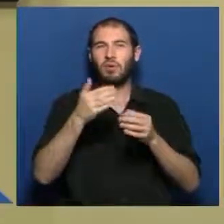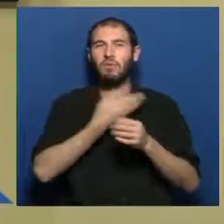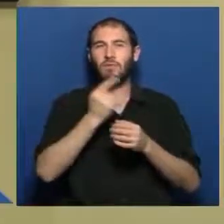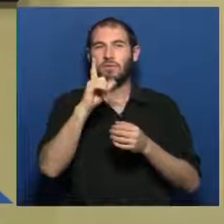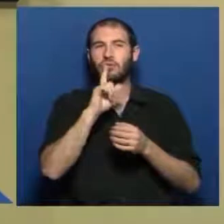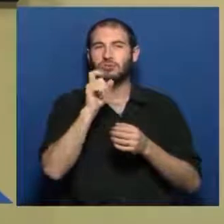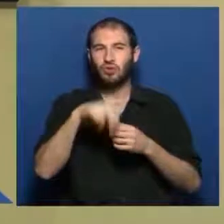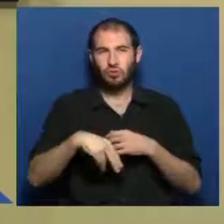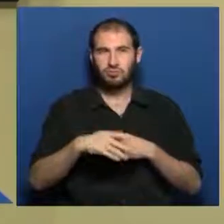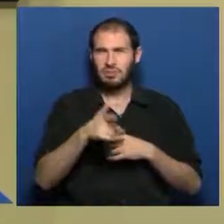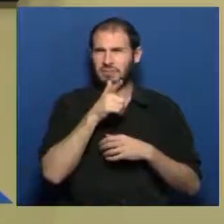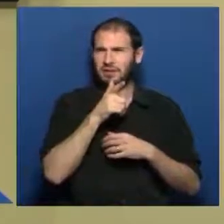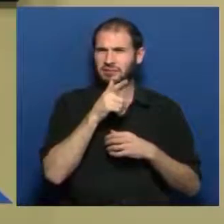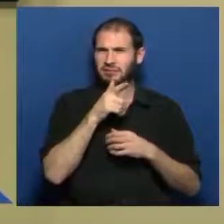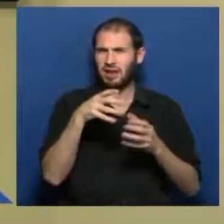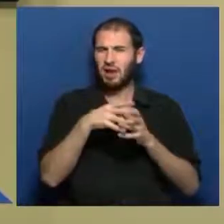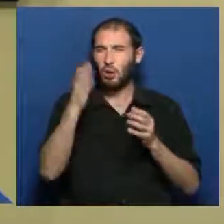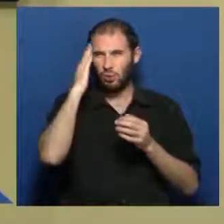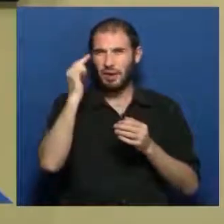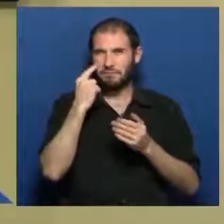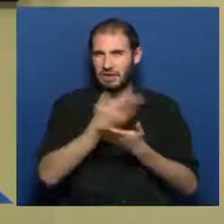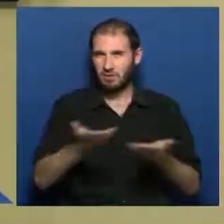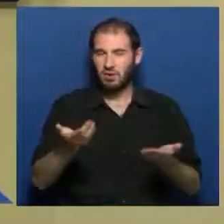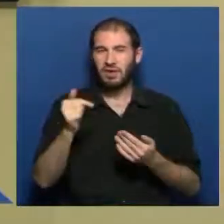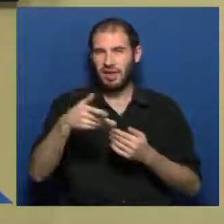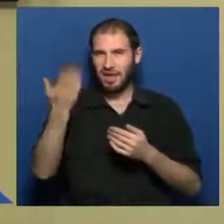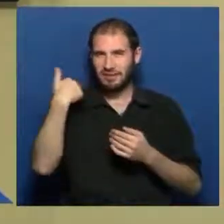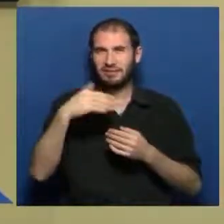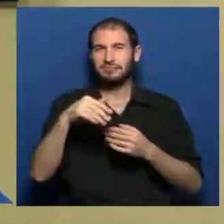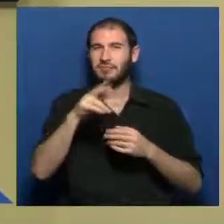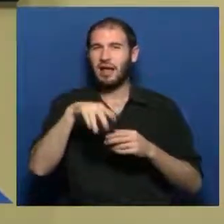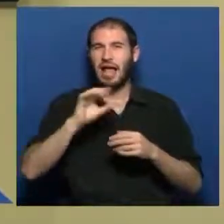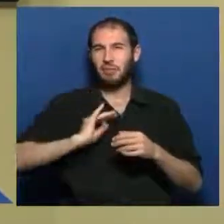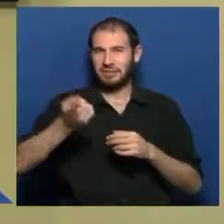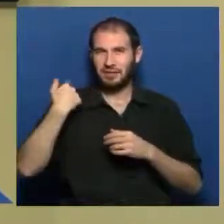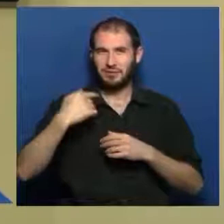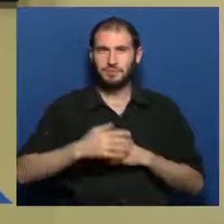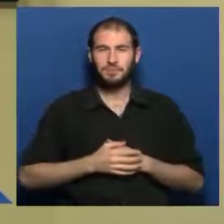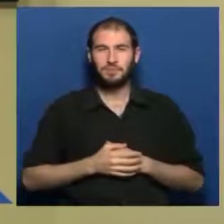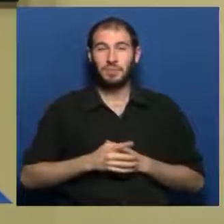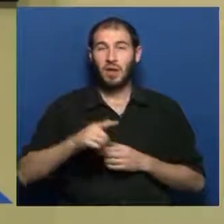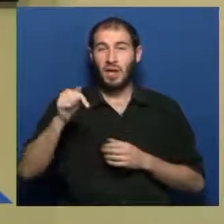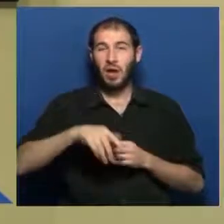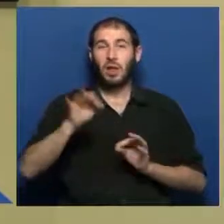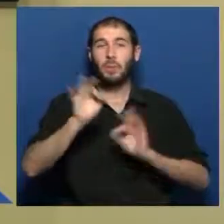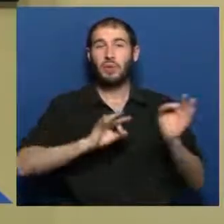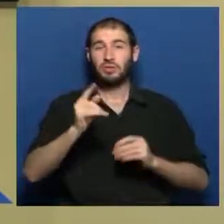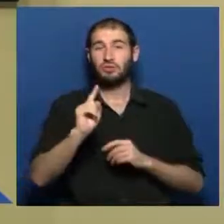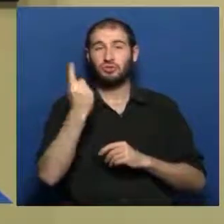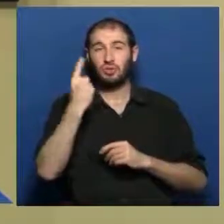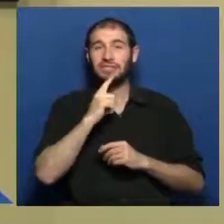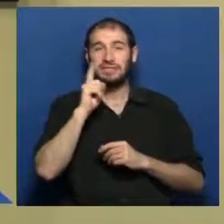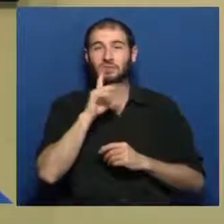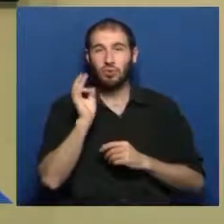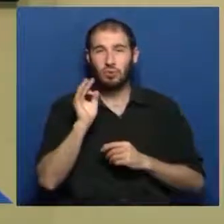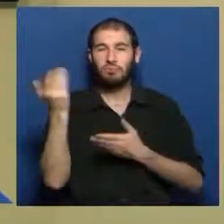Fulton. Creo que estuvo esta banda en Cultura al Aire, si no me equivoco, en una de sus acciones el año pasado. Y ahora con un proyecto solista, Tito, que